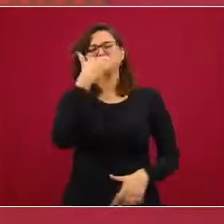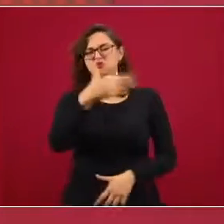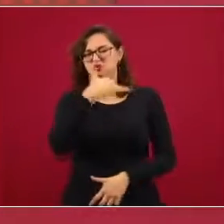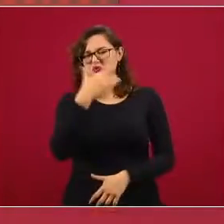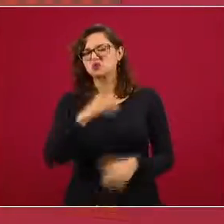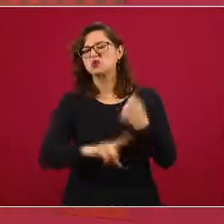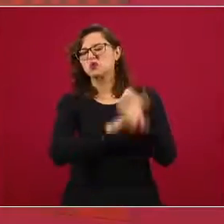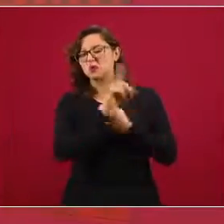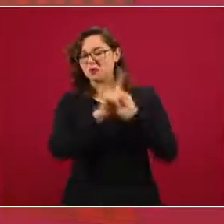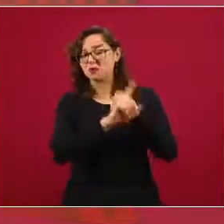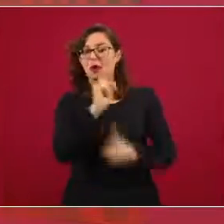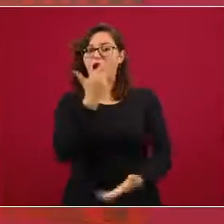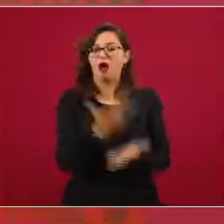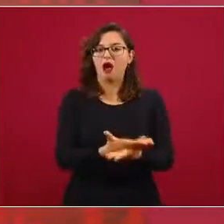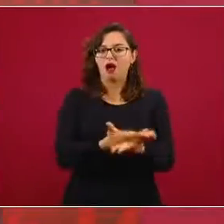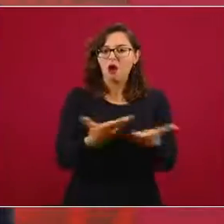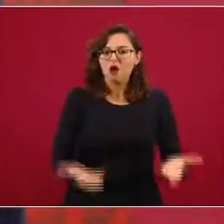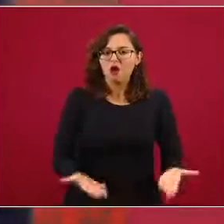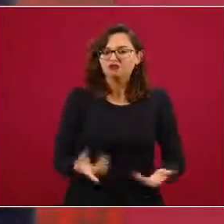duda.